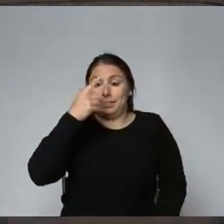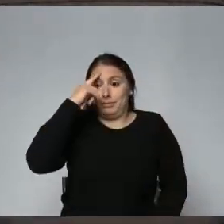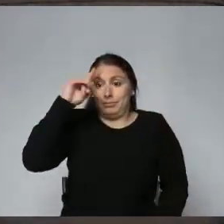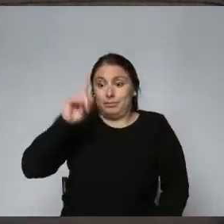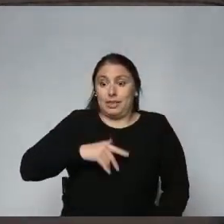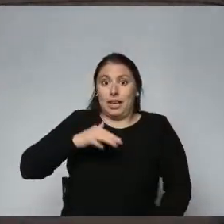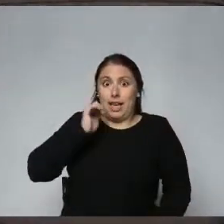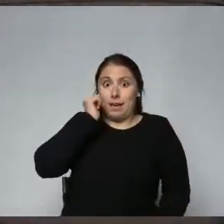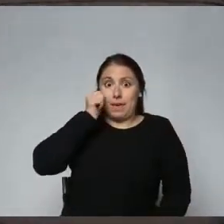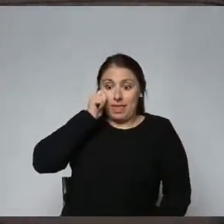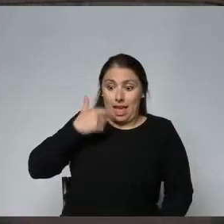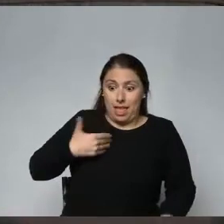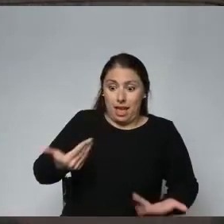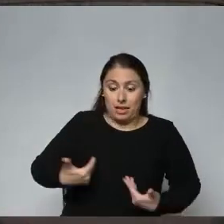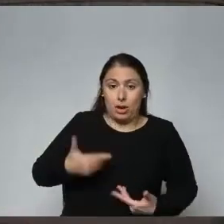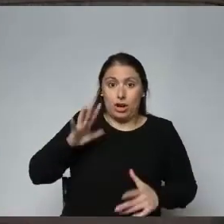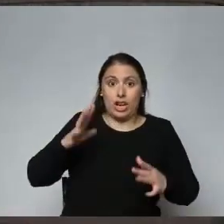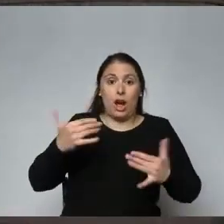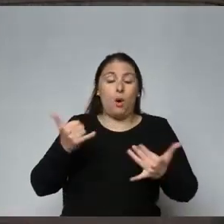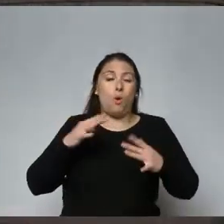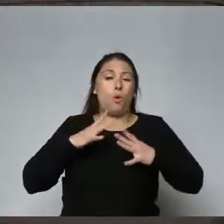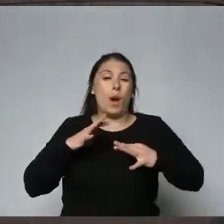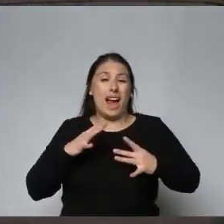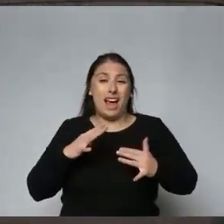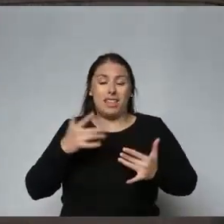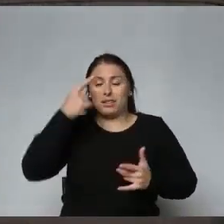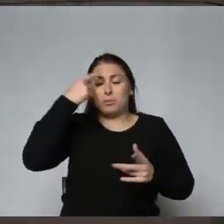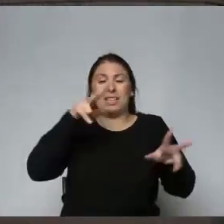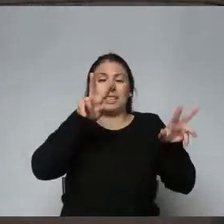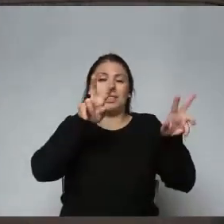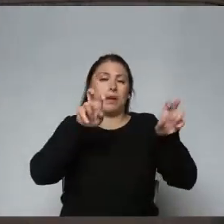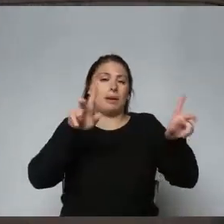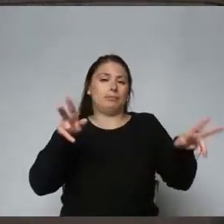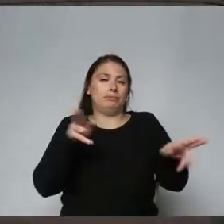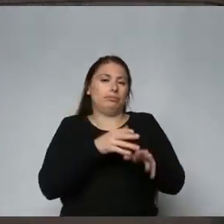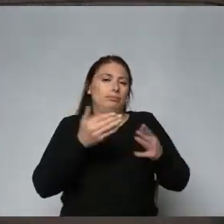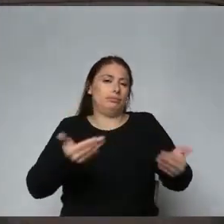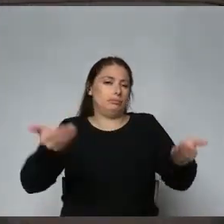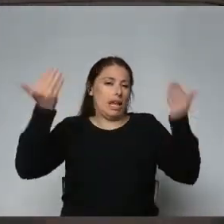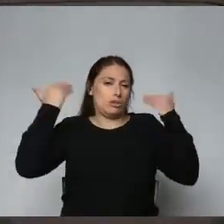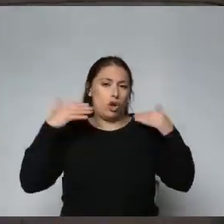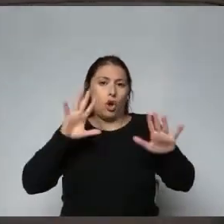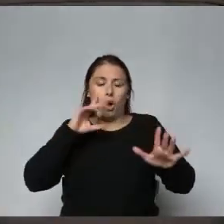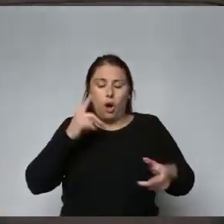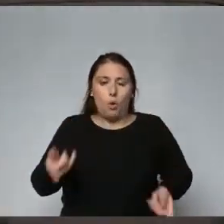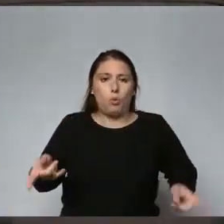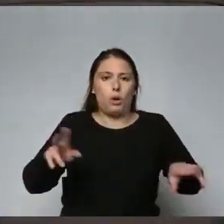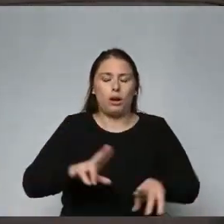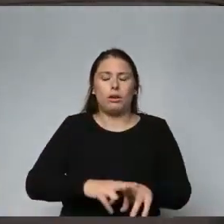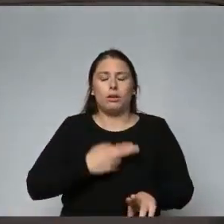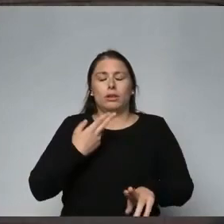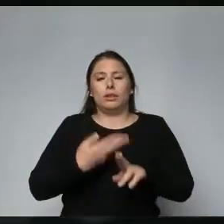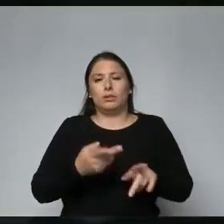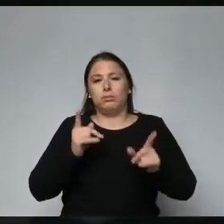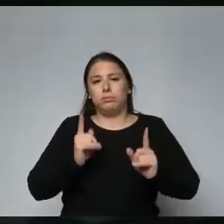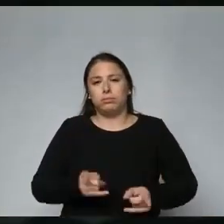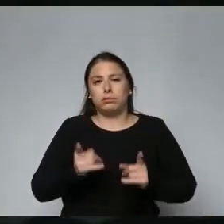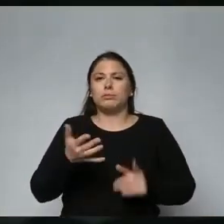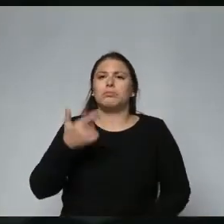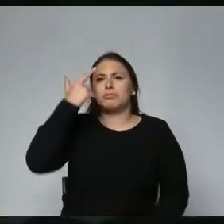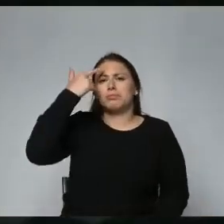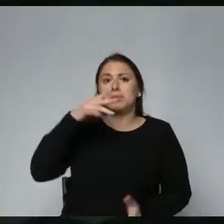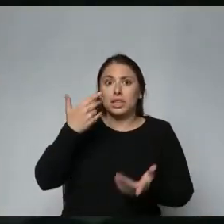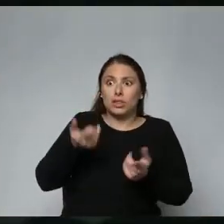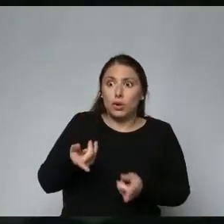que jubilada, pensé que eso era un tema liquidado. Y volvemos a nombrarla. ¿Qué efecto tendría una